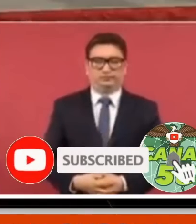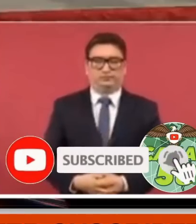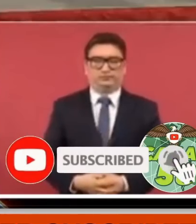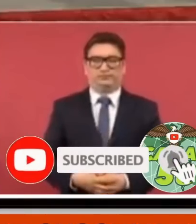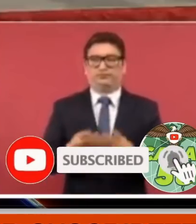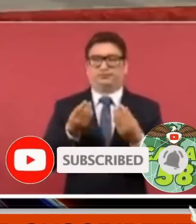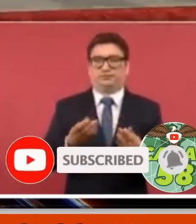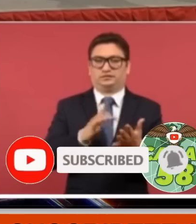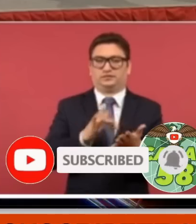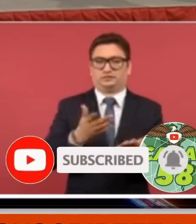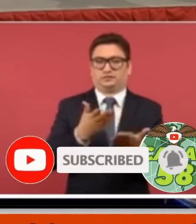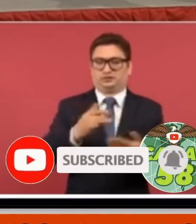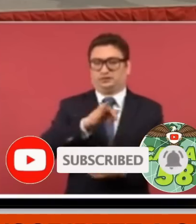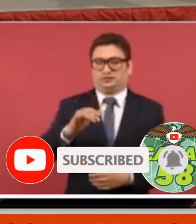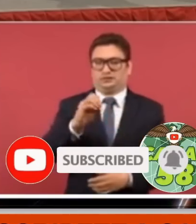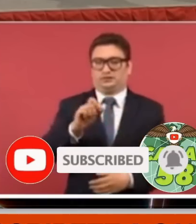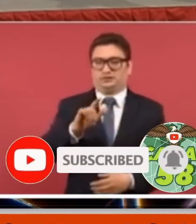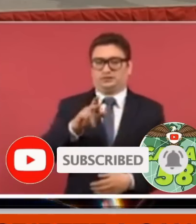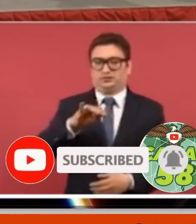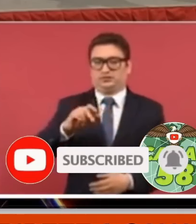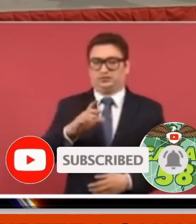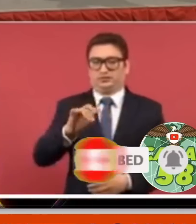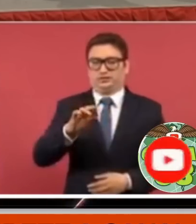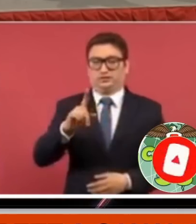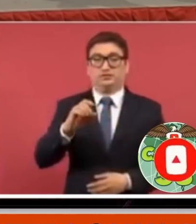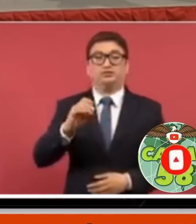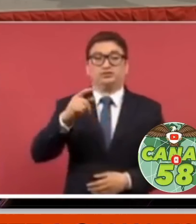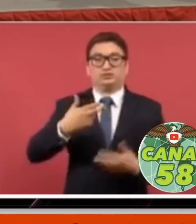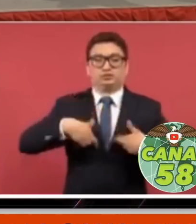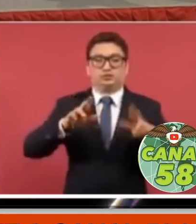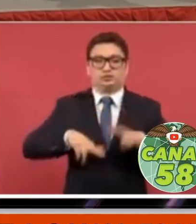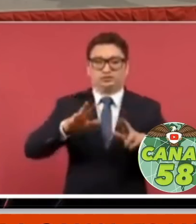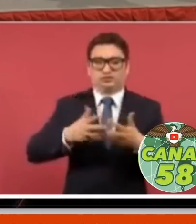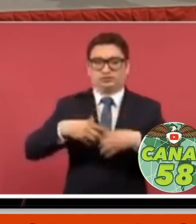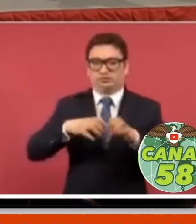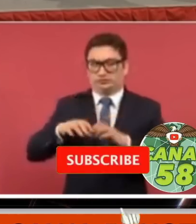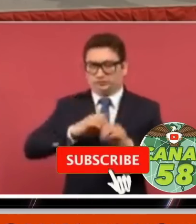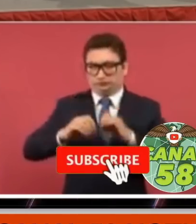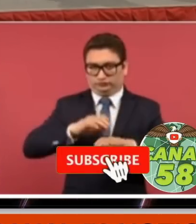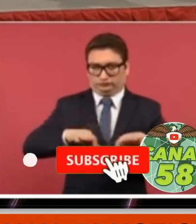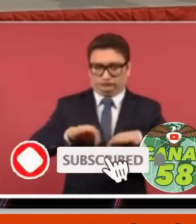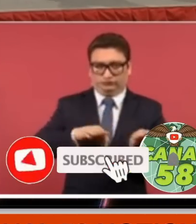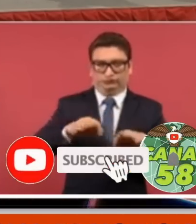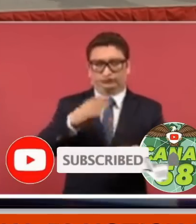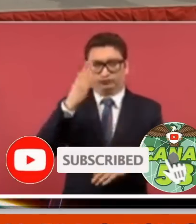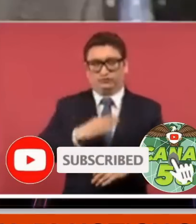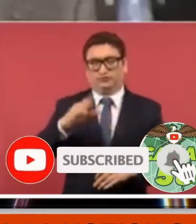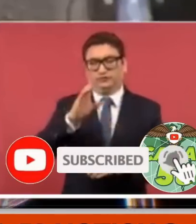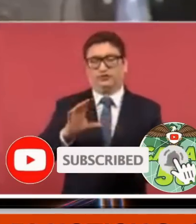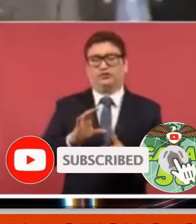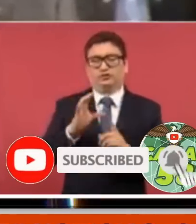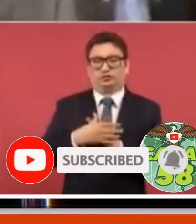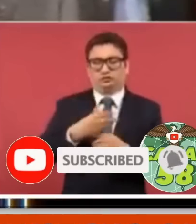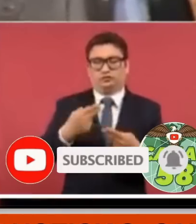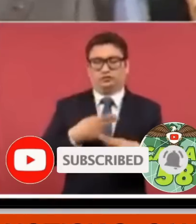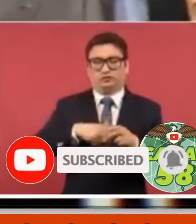Muchas gracias a José Luis Carazo, representante vocero del sector obrero en la Comisión Nacional de Salarios Mínimos. Y